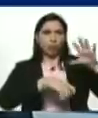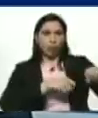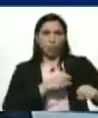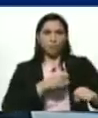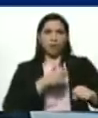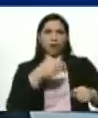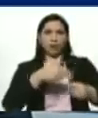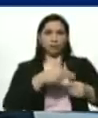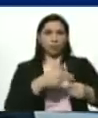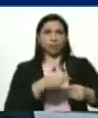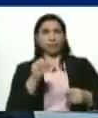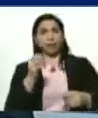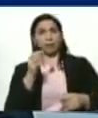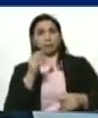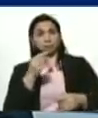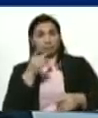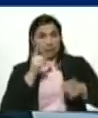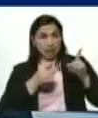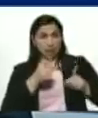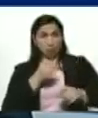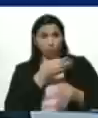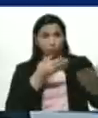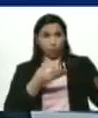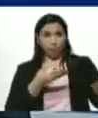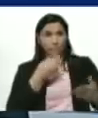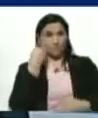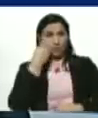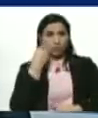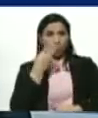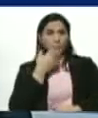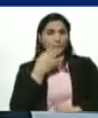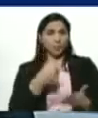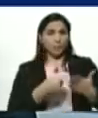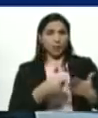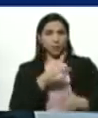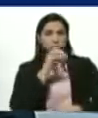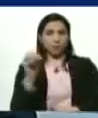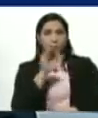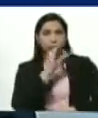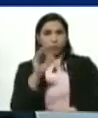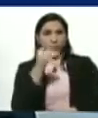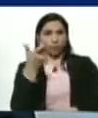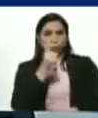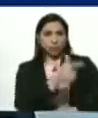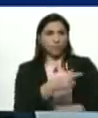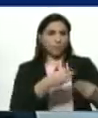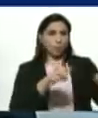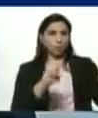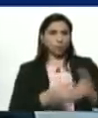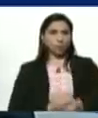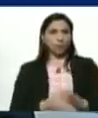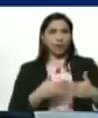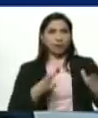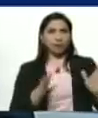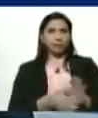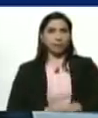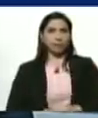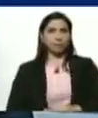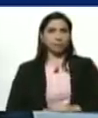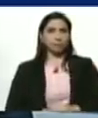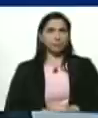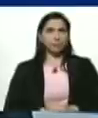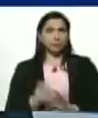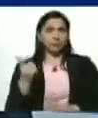también usted lo mencionó el subsidio del 100 por ciento del transporte público va a garantizar que